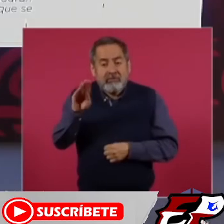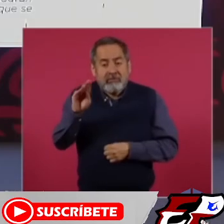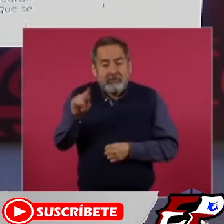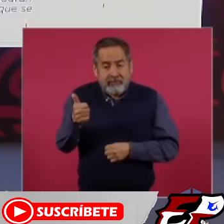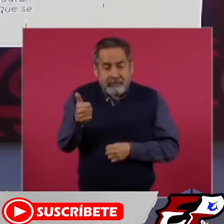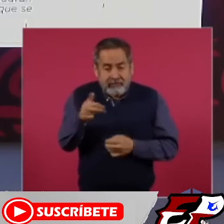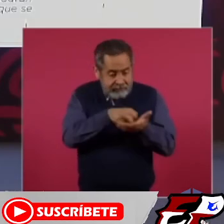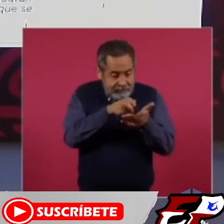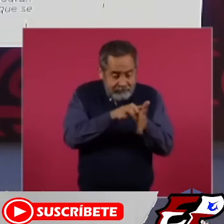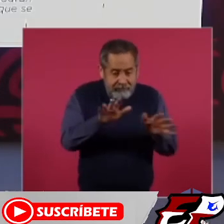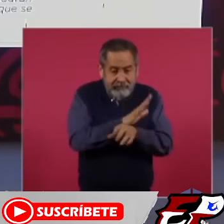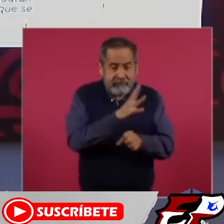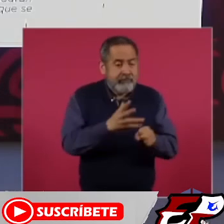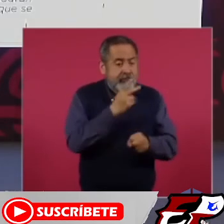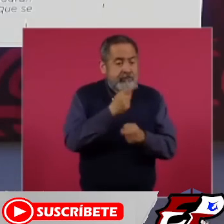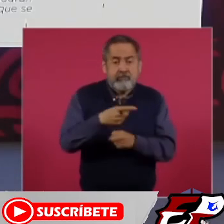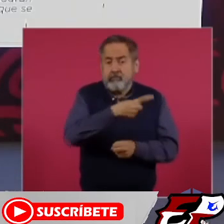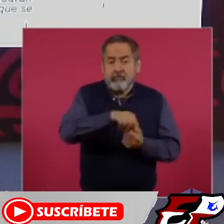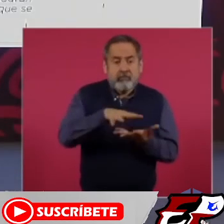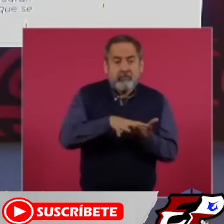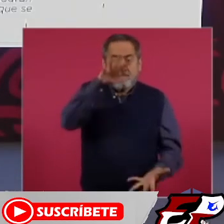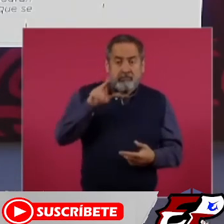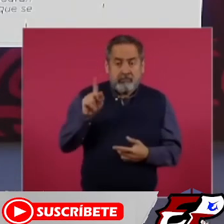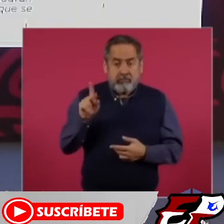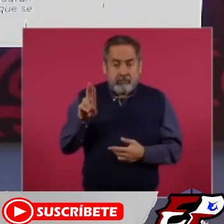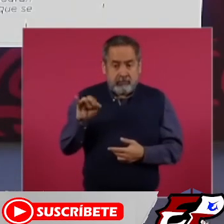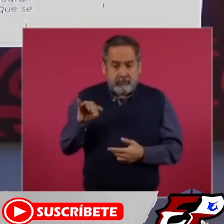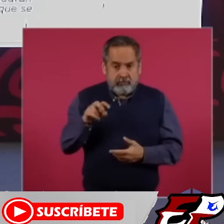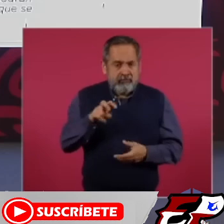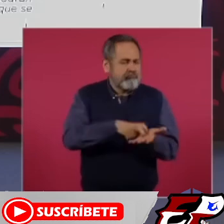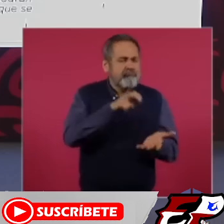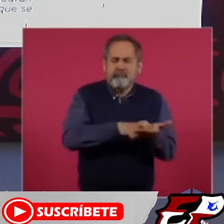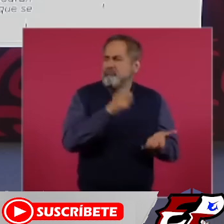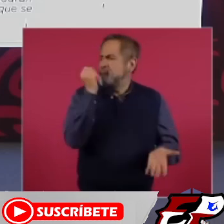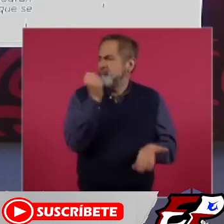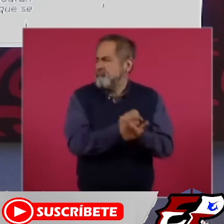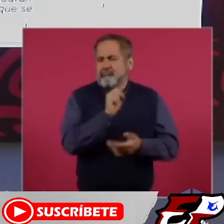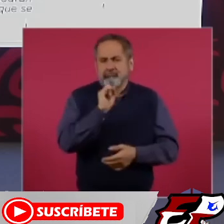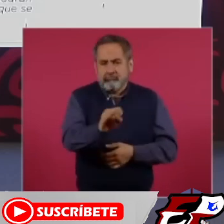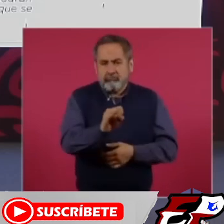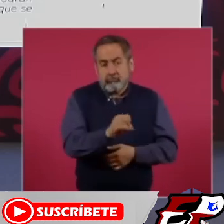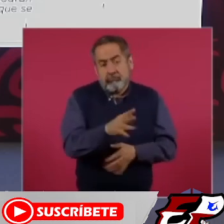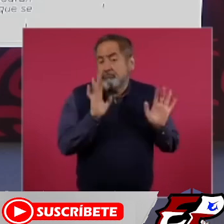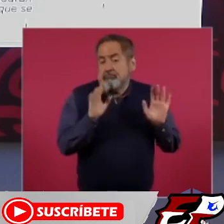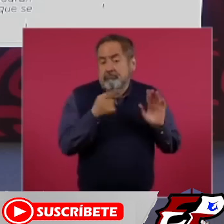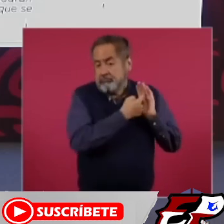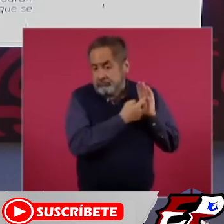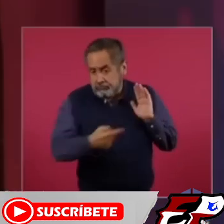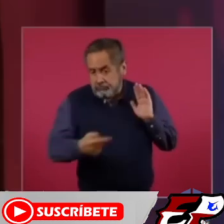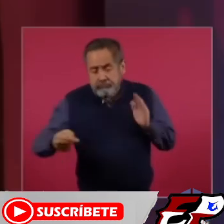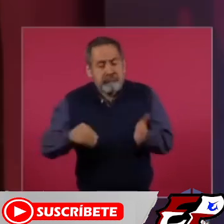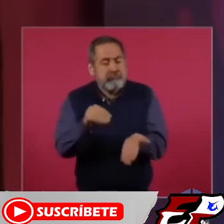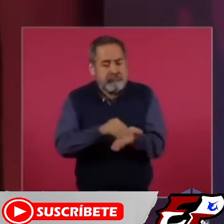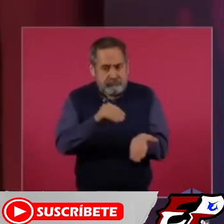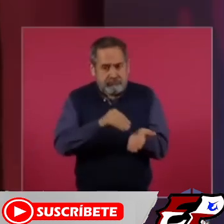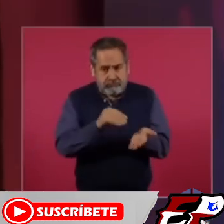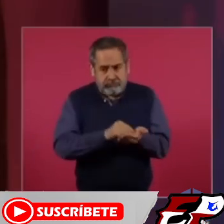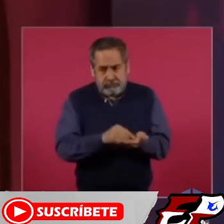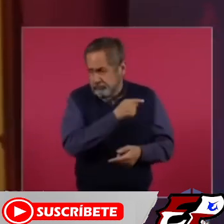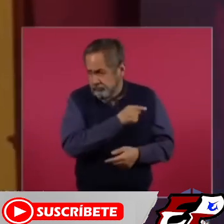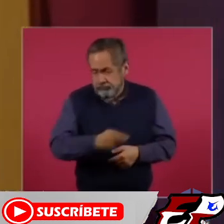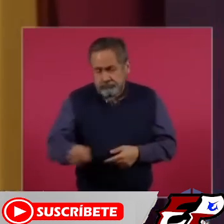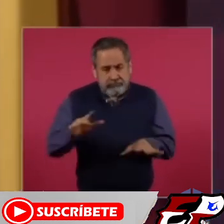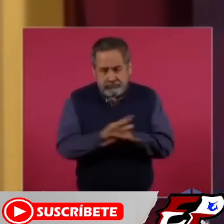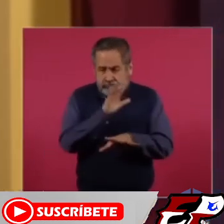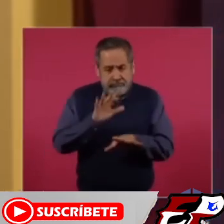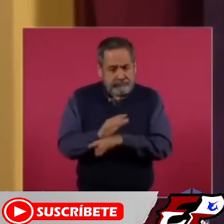1996 con una mayoría priista entonces, y esa norma sigue vigente hasta ahora, no ha cambiado, es exactamente